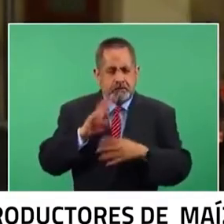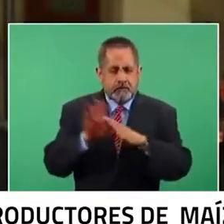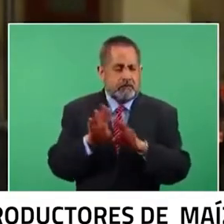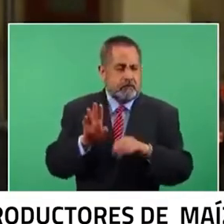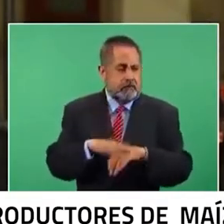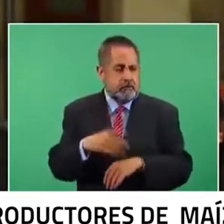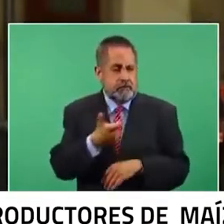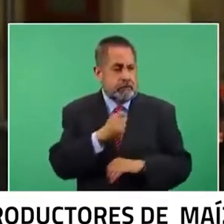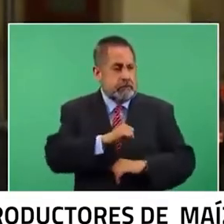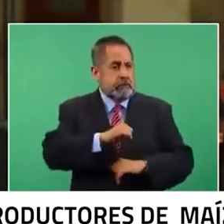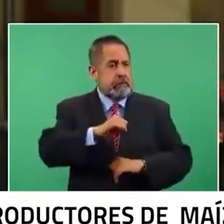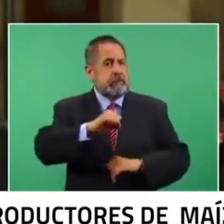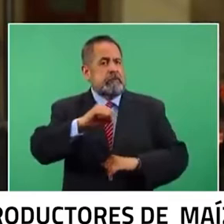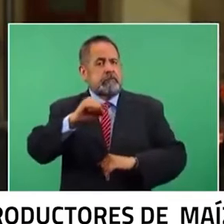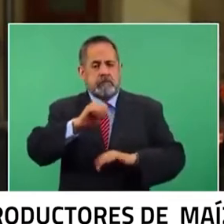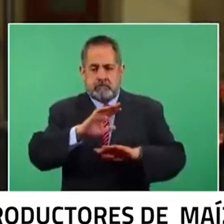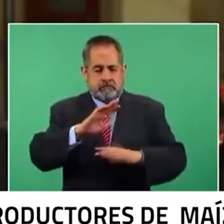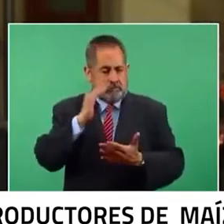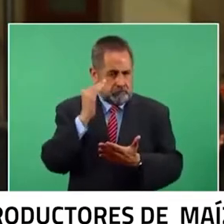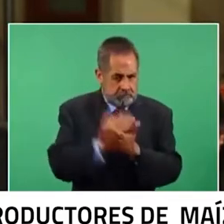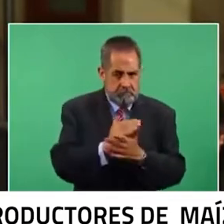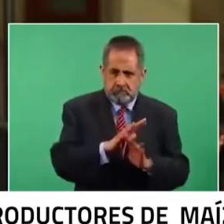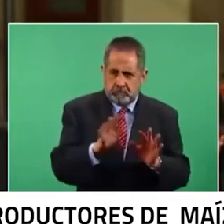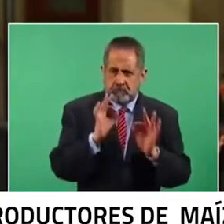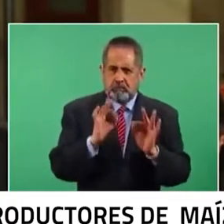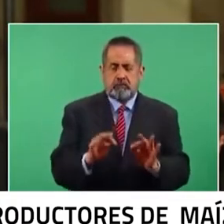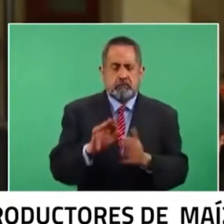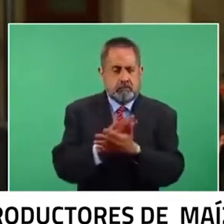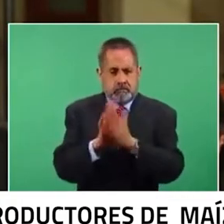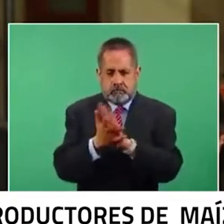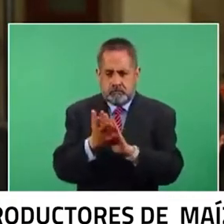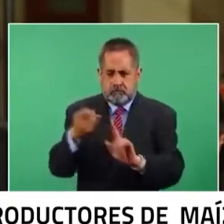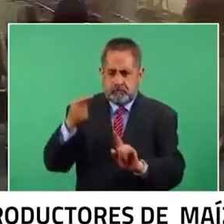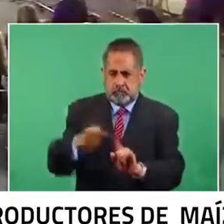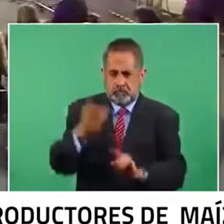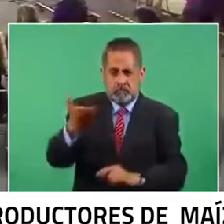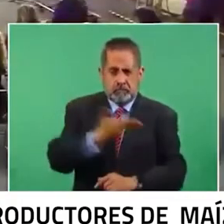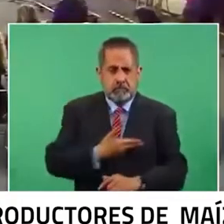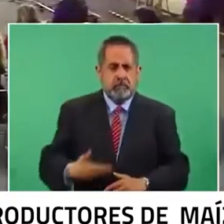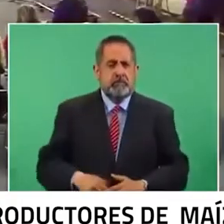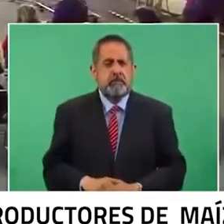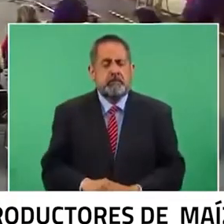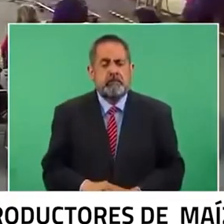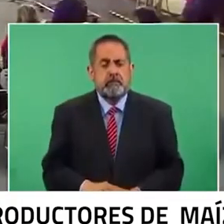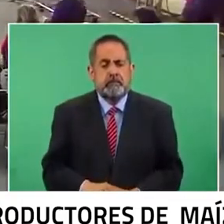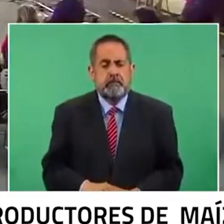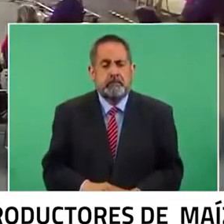de precios de estos productos básicos, en especial la tortilla, presidente? Estamos